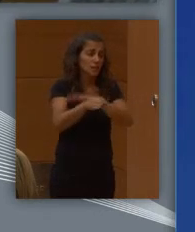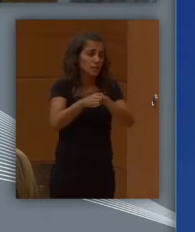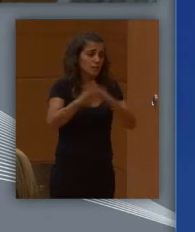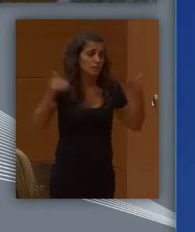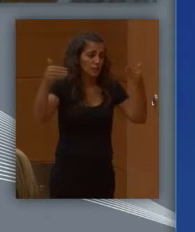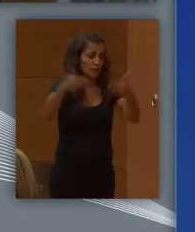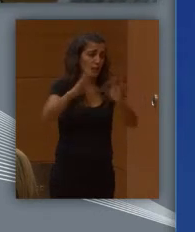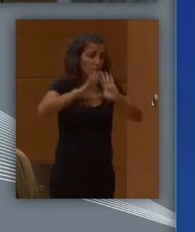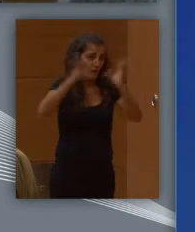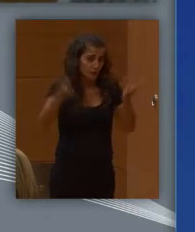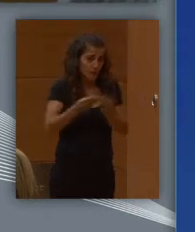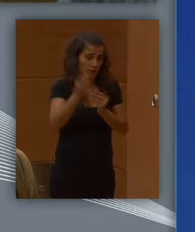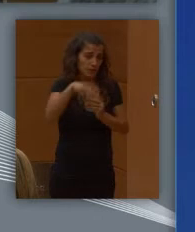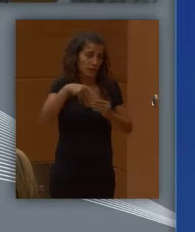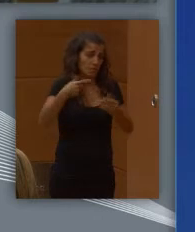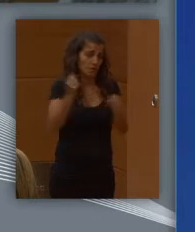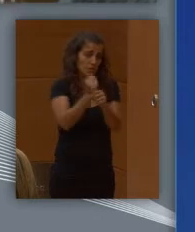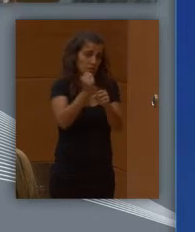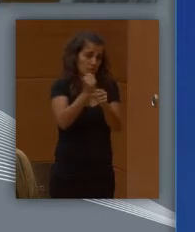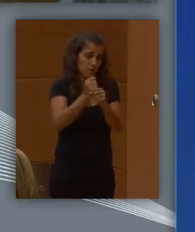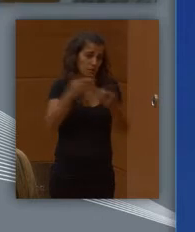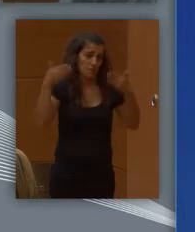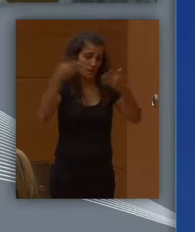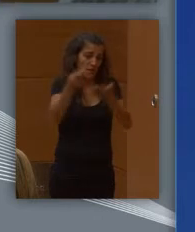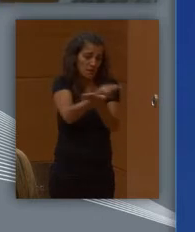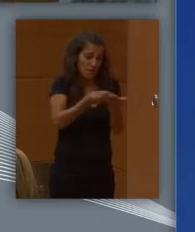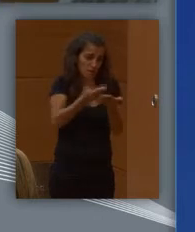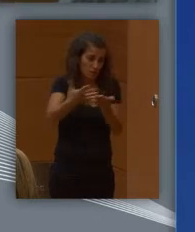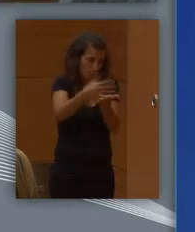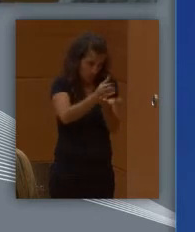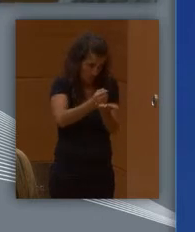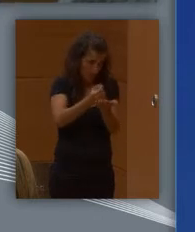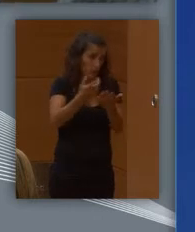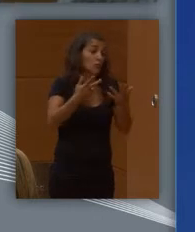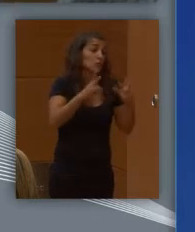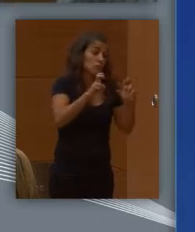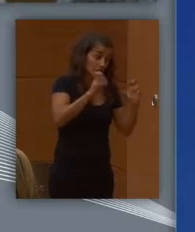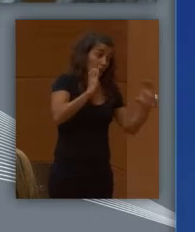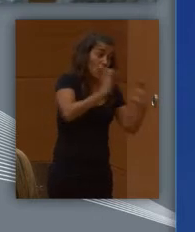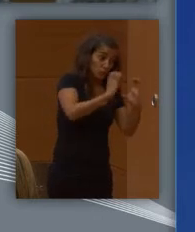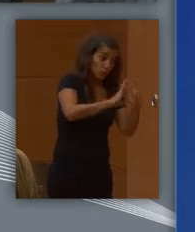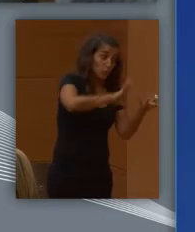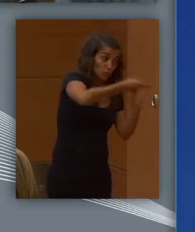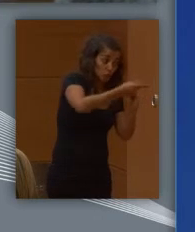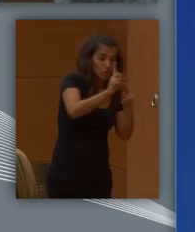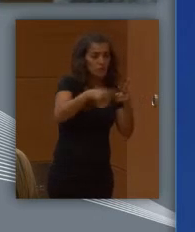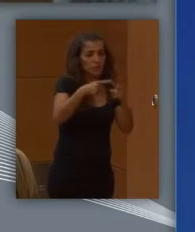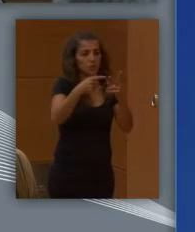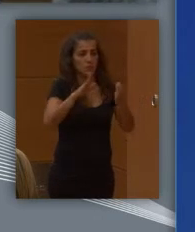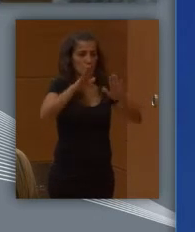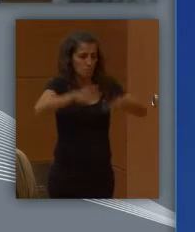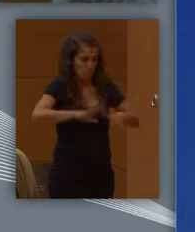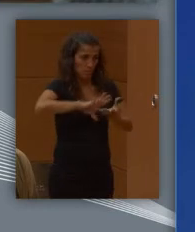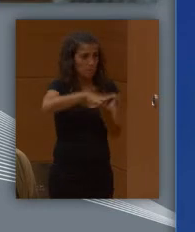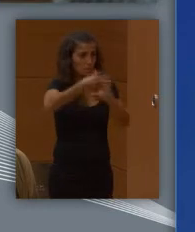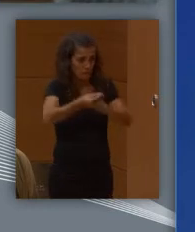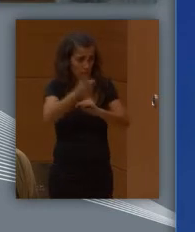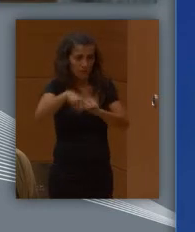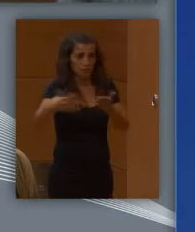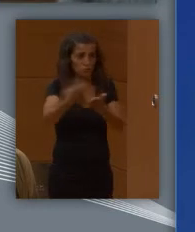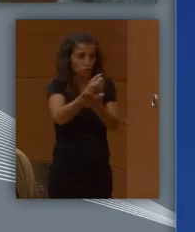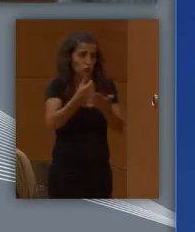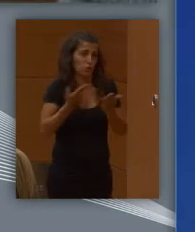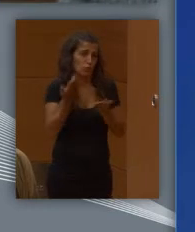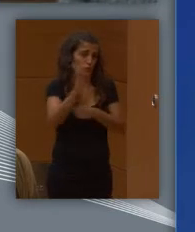accesibilidad universal y el diseño para todos, tanto en el material móvil, en los autobuses, como en las paradas y como en todo el resto de sistemas que ponemos